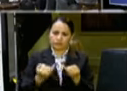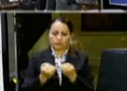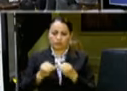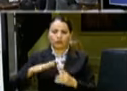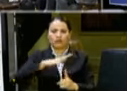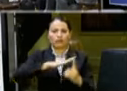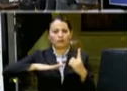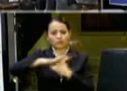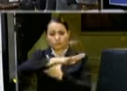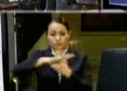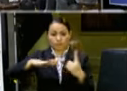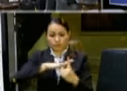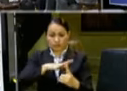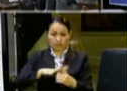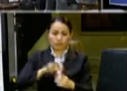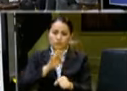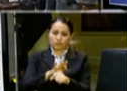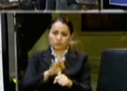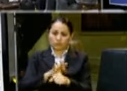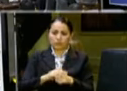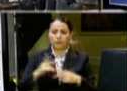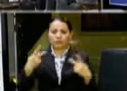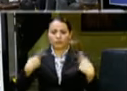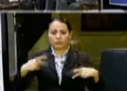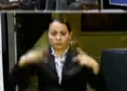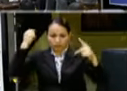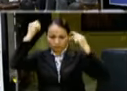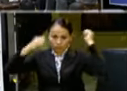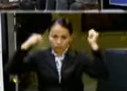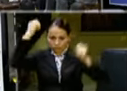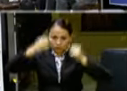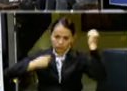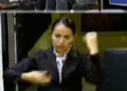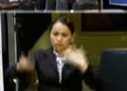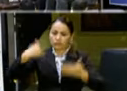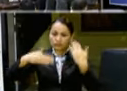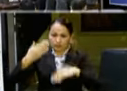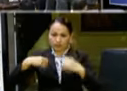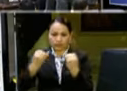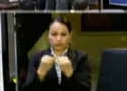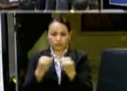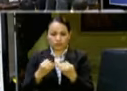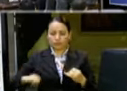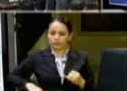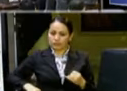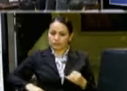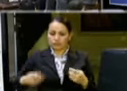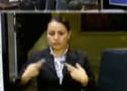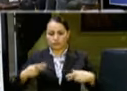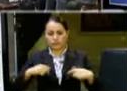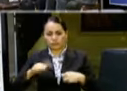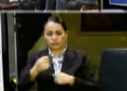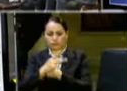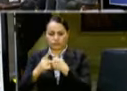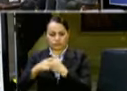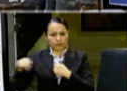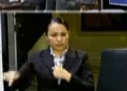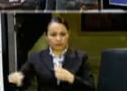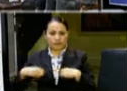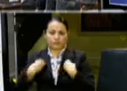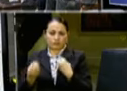ambiente, atraer turistas, promover la venta de productos mexicanos en otros países, proteger los intereses de los mexicanos en el exterior y